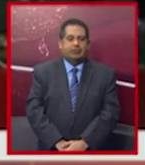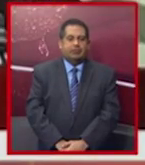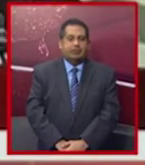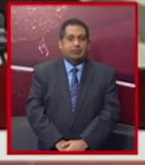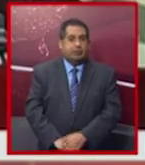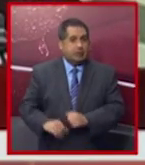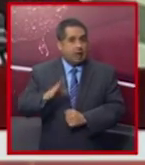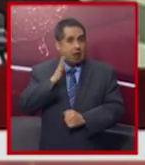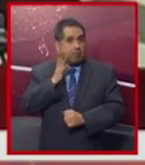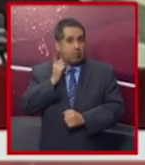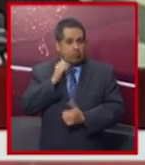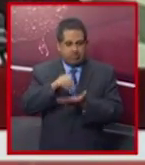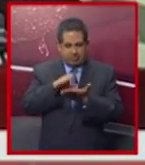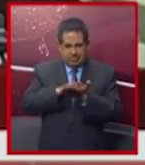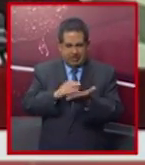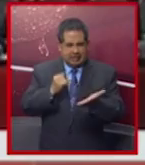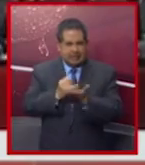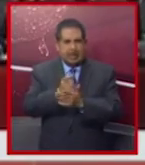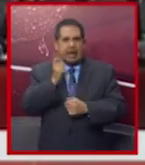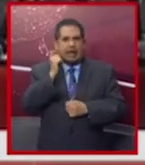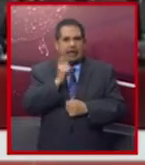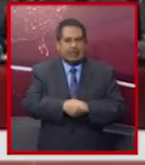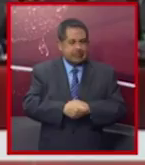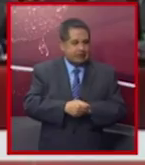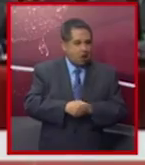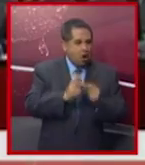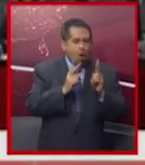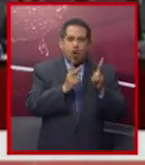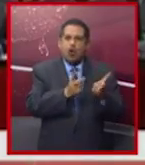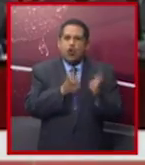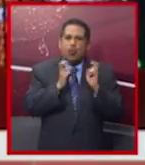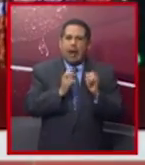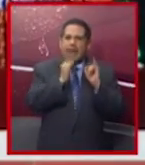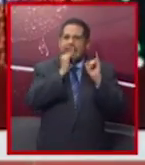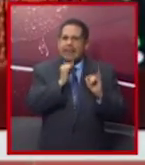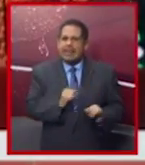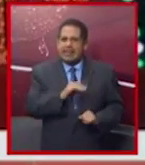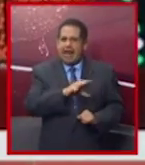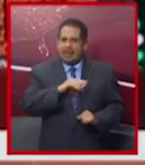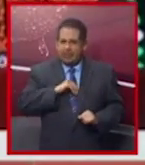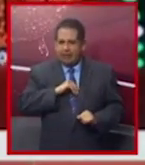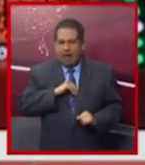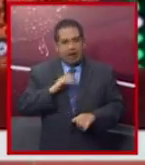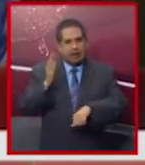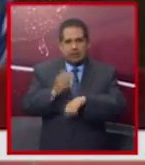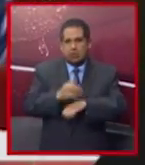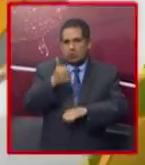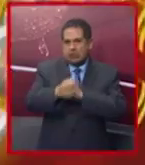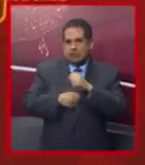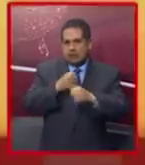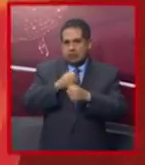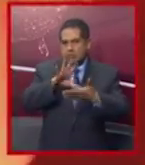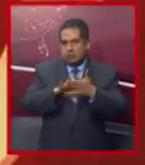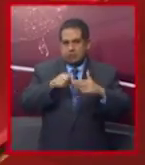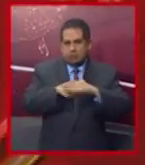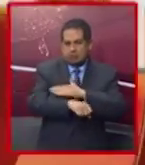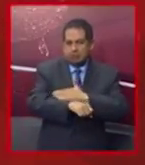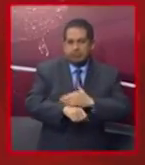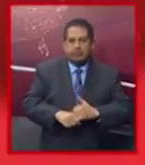La Cámara de Diputados tipifica el delito de usurpación de identidad y estableció sanciones de hasta 6 años de prisión